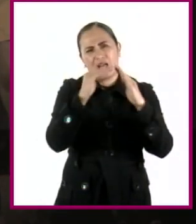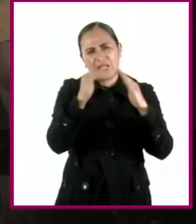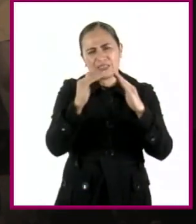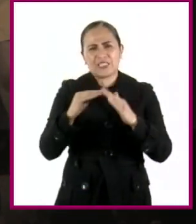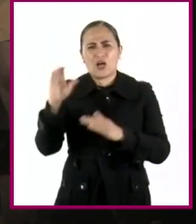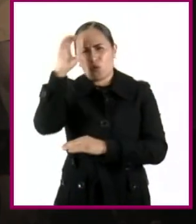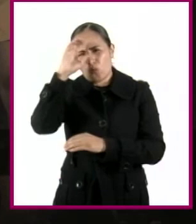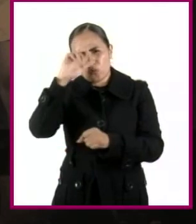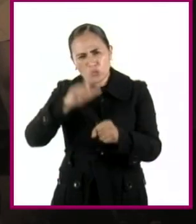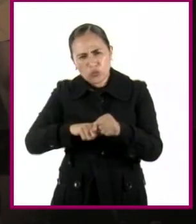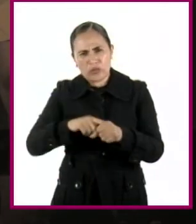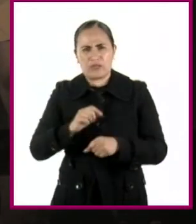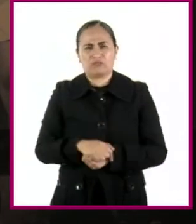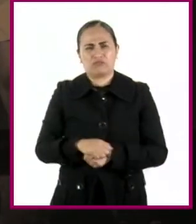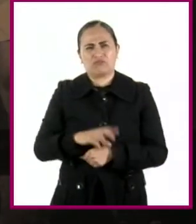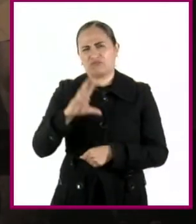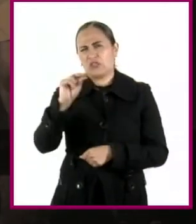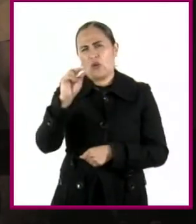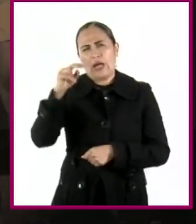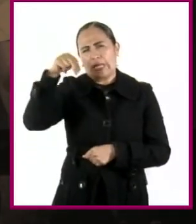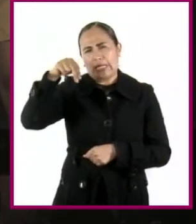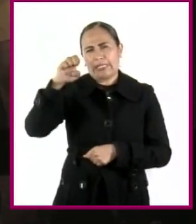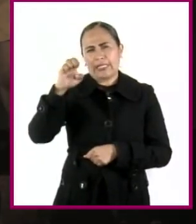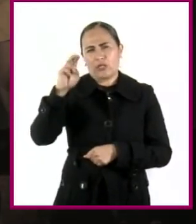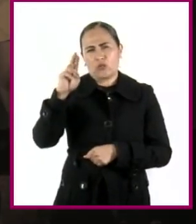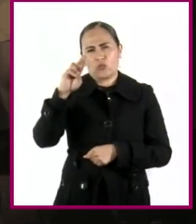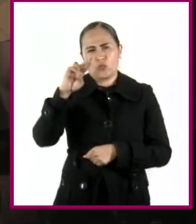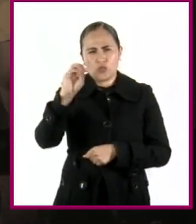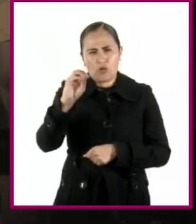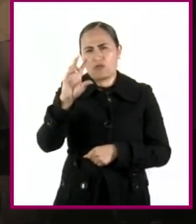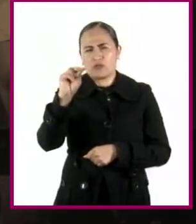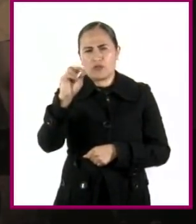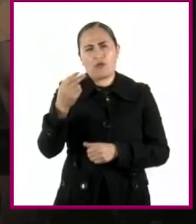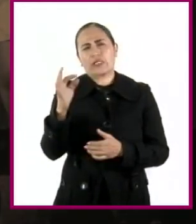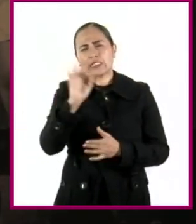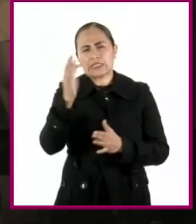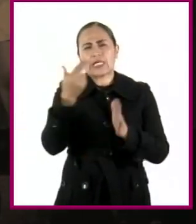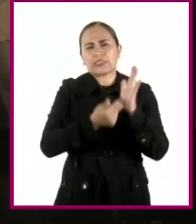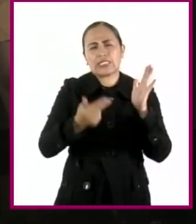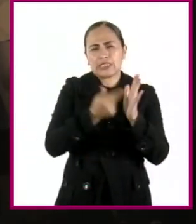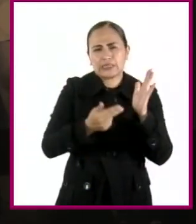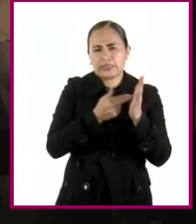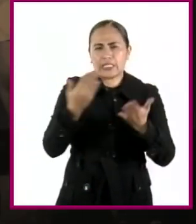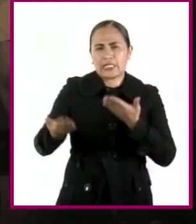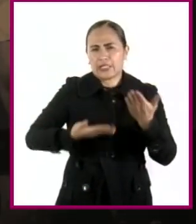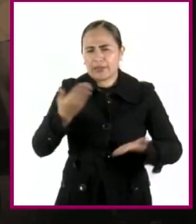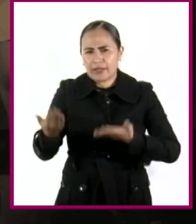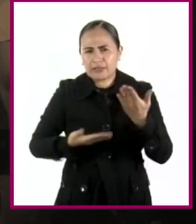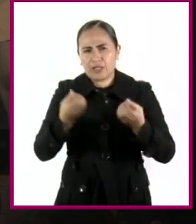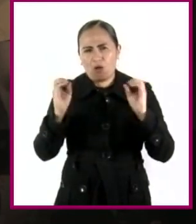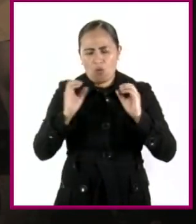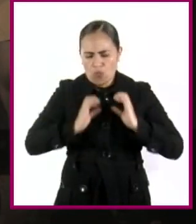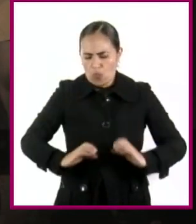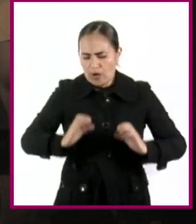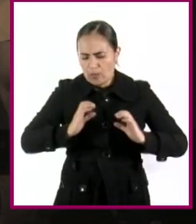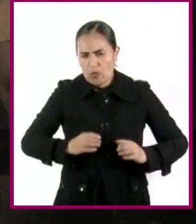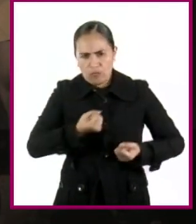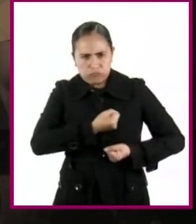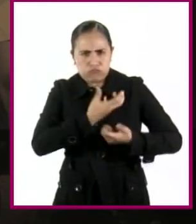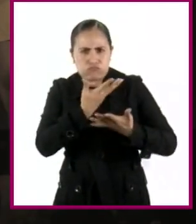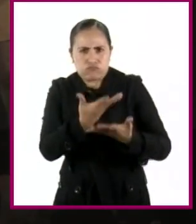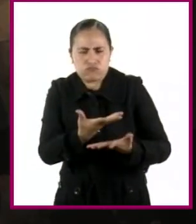No necesariamente como neurodanza, puede ser taller de danza o taller de expresión corporal.